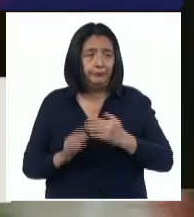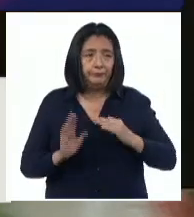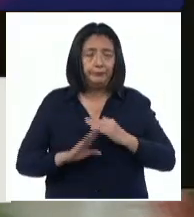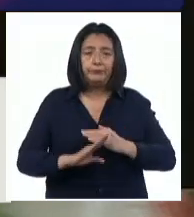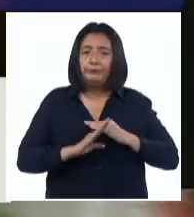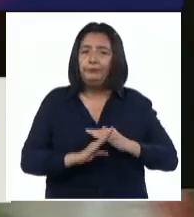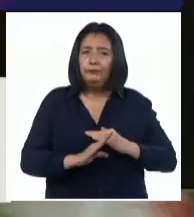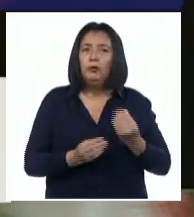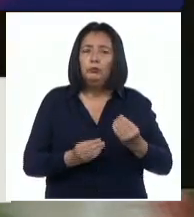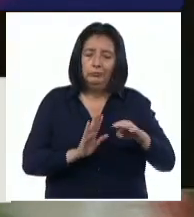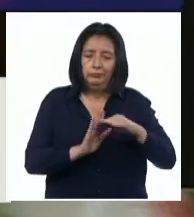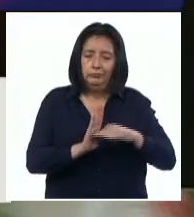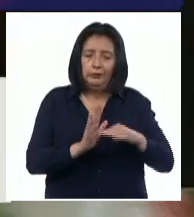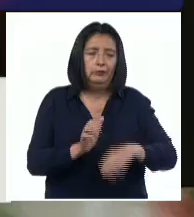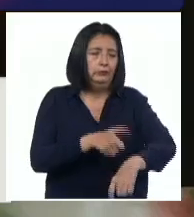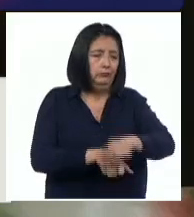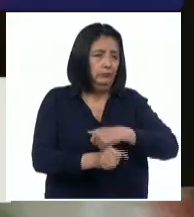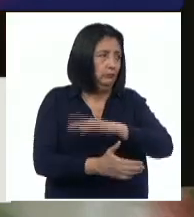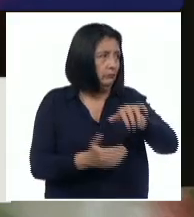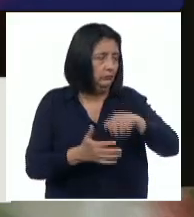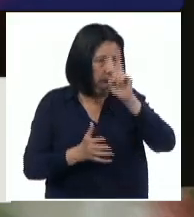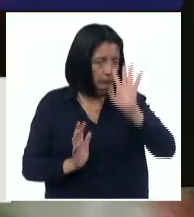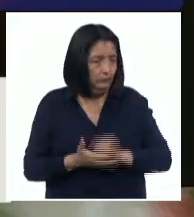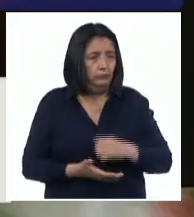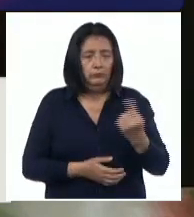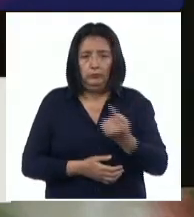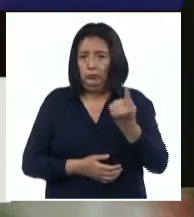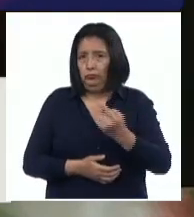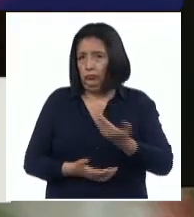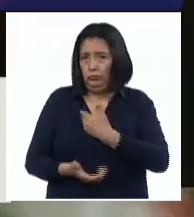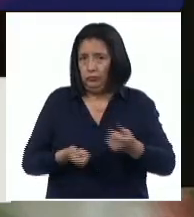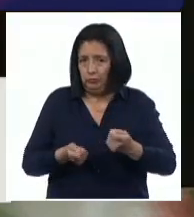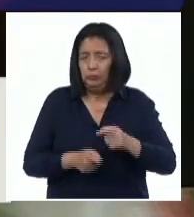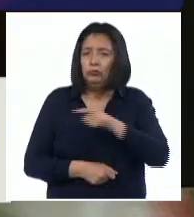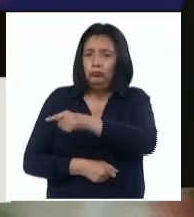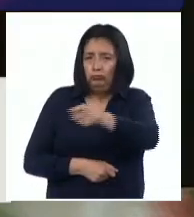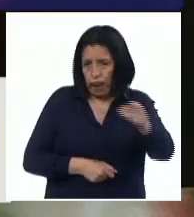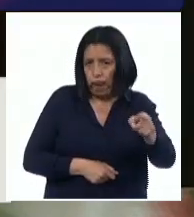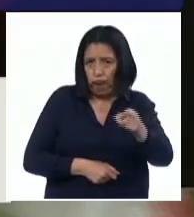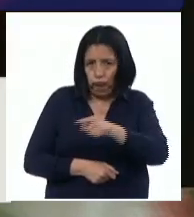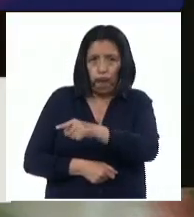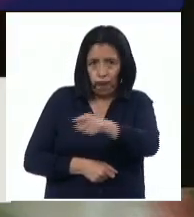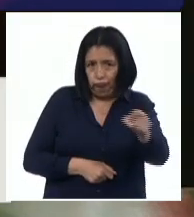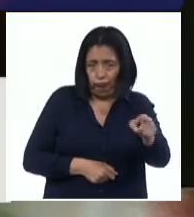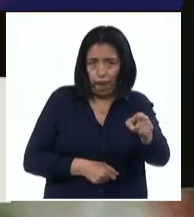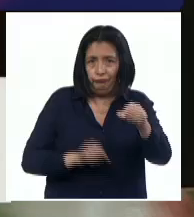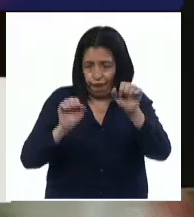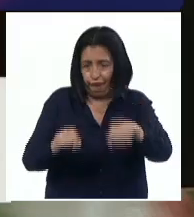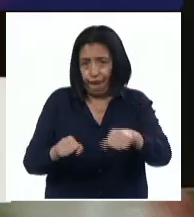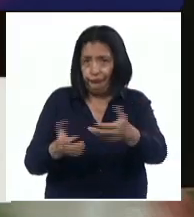con la medida y con el esfuerzo de todos los peruanos, no solamente de las autoridades, sino de ustedes que